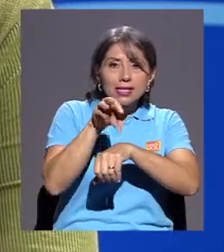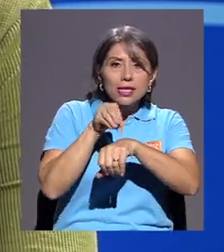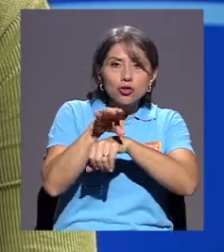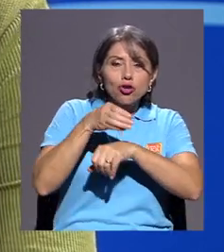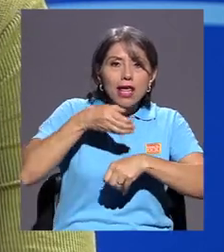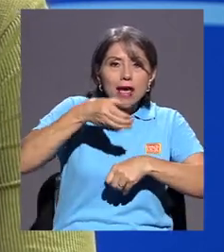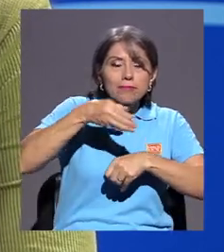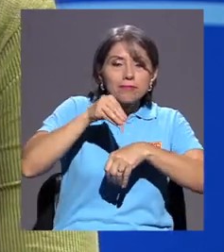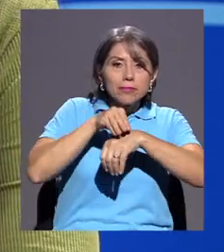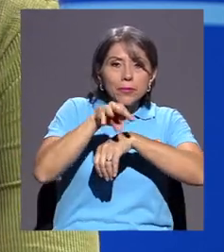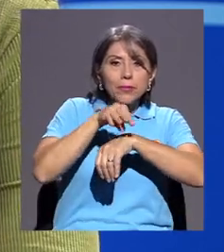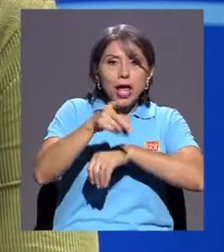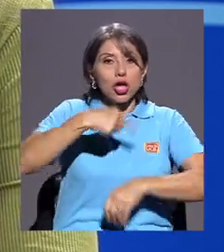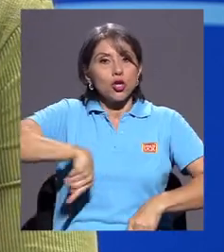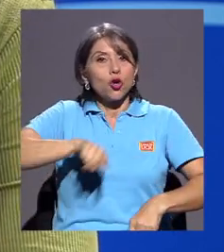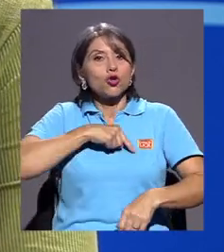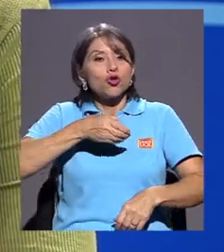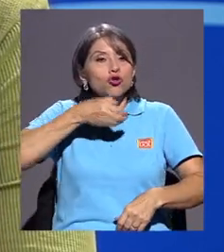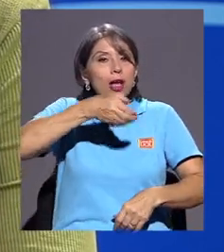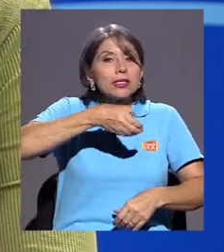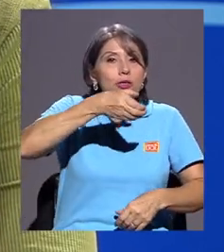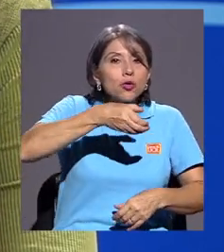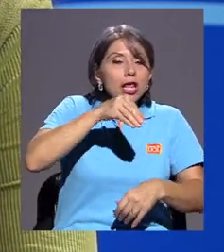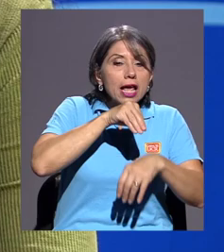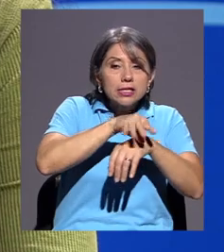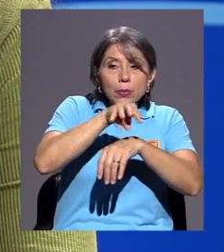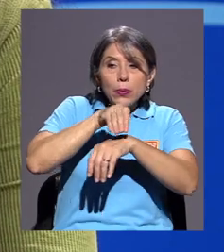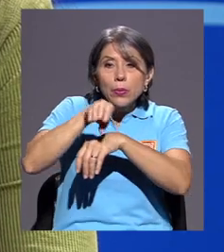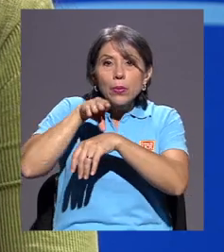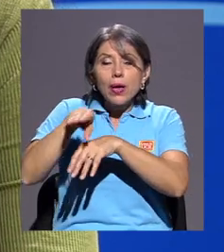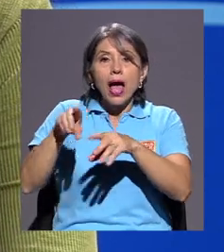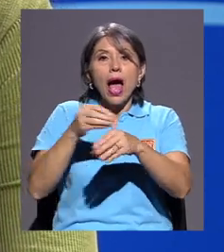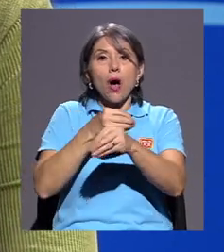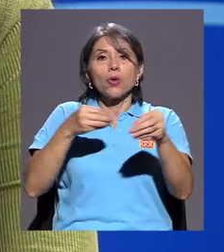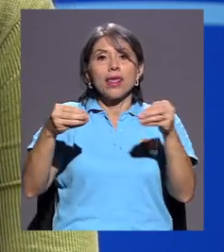es acompañamiento y asesoría. Entonces, nosotros damos asesorías a unidades académicas